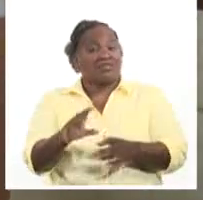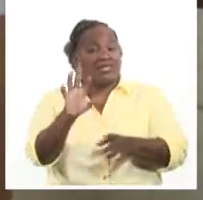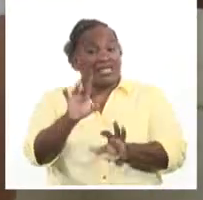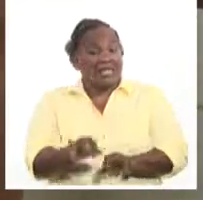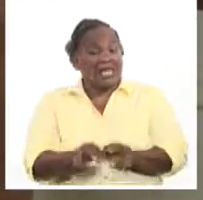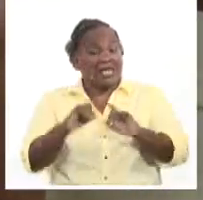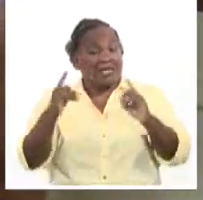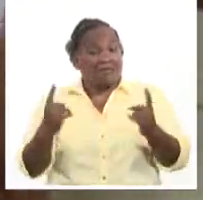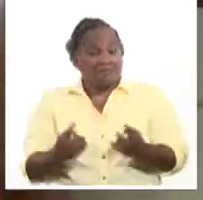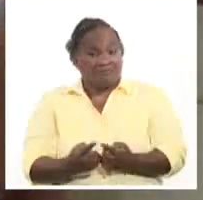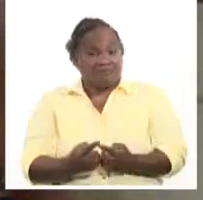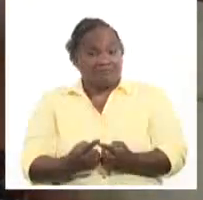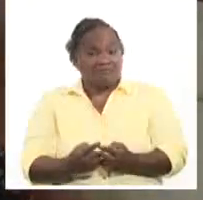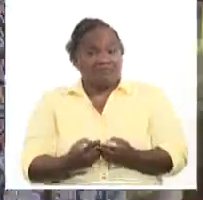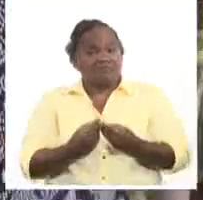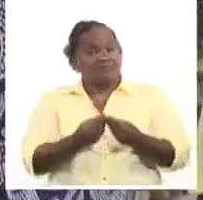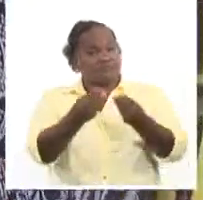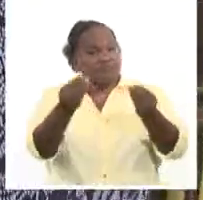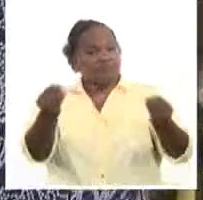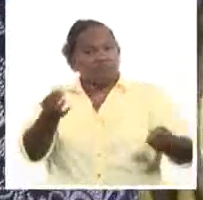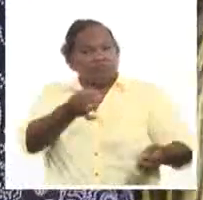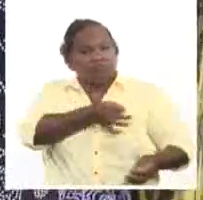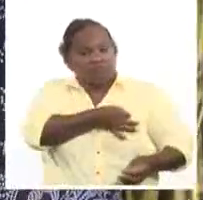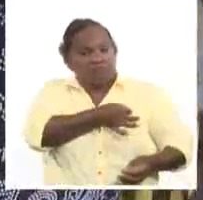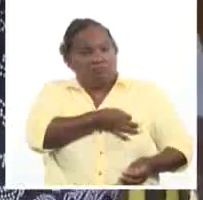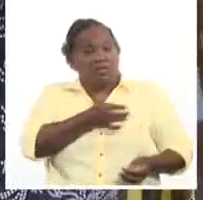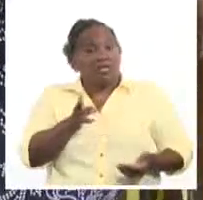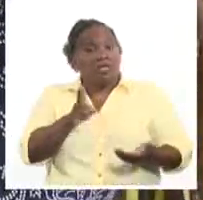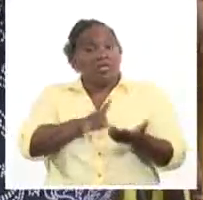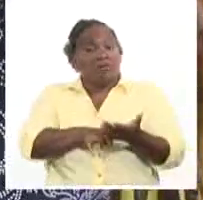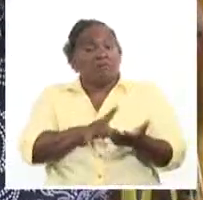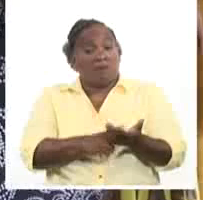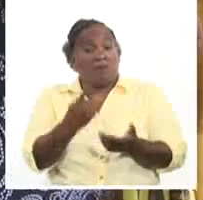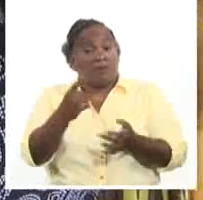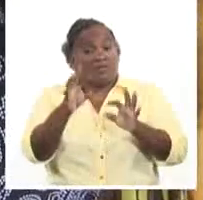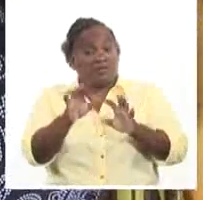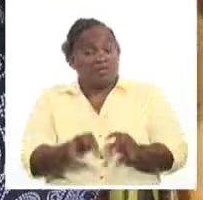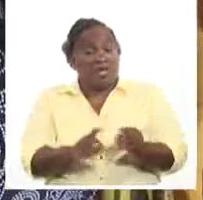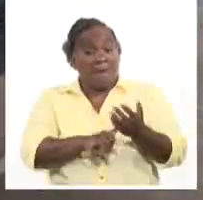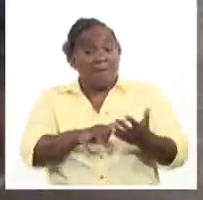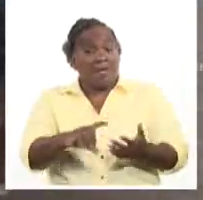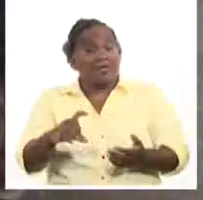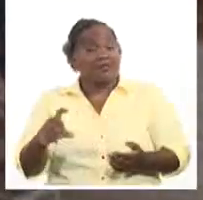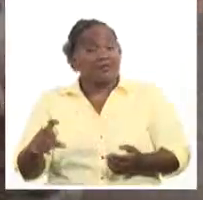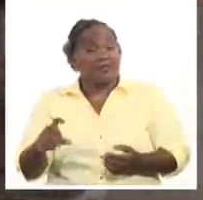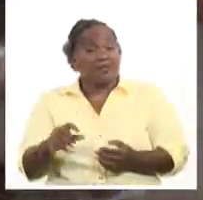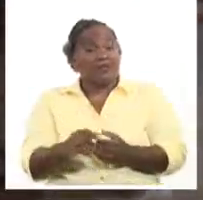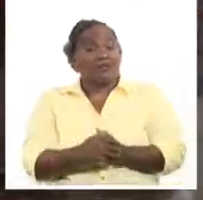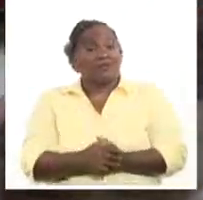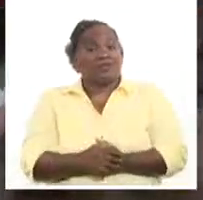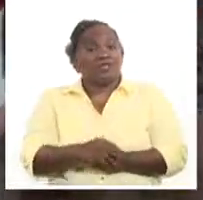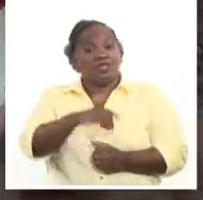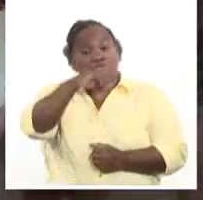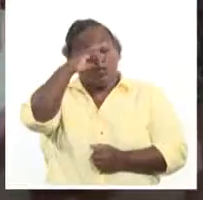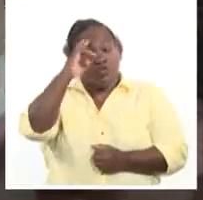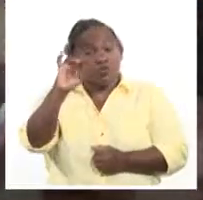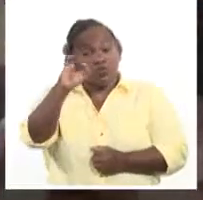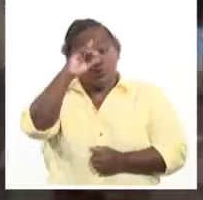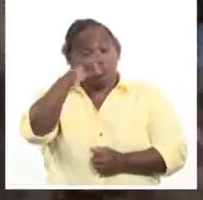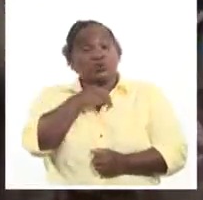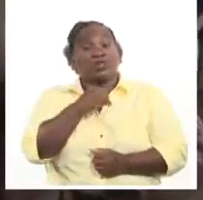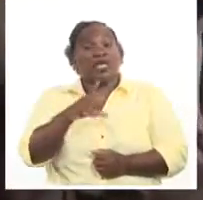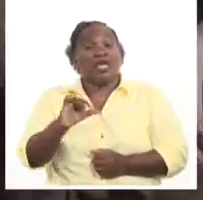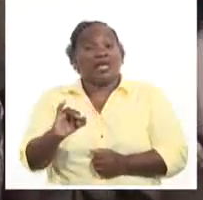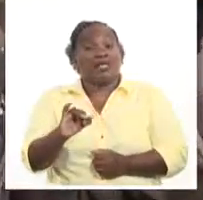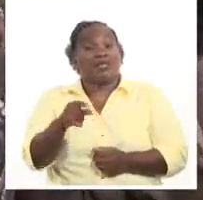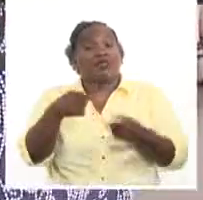Cubanas, Teresa Marelle Hue, y la miembro del Comité Central y primera secretaria del partido en la provincia de Matanzas, Suseli Morfa González, junto